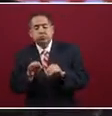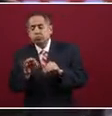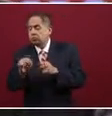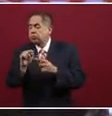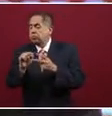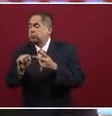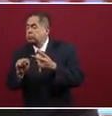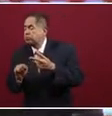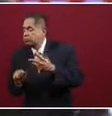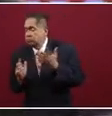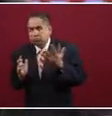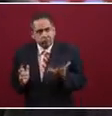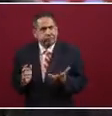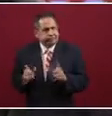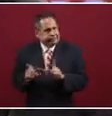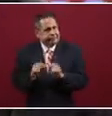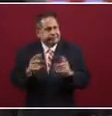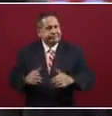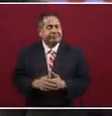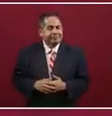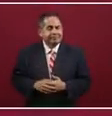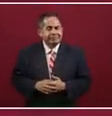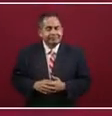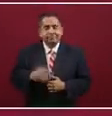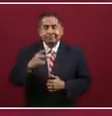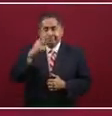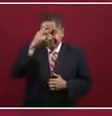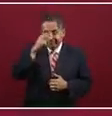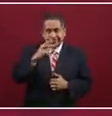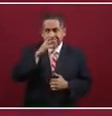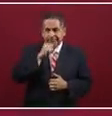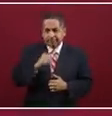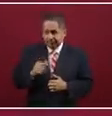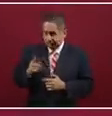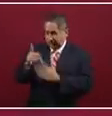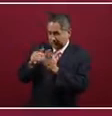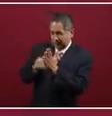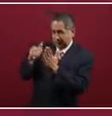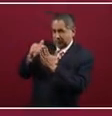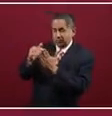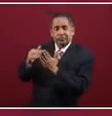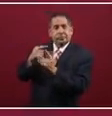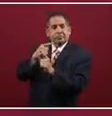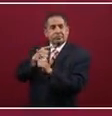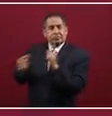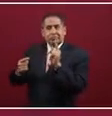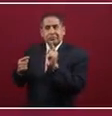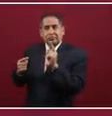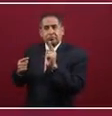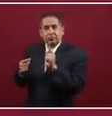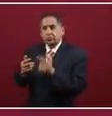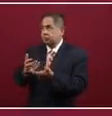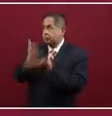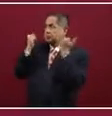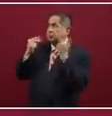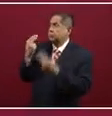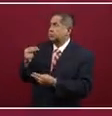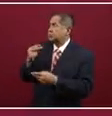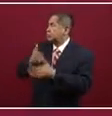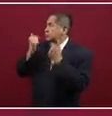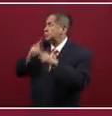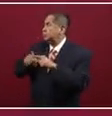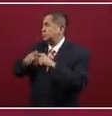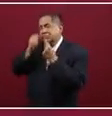Y México no puede permitir que haya un flujo de 1,500,000 de personas sin saber cómo se llaman siquiera por su territorio.